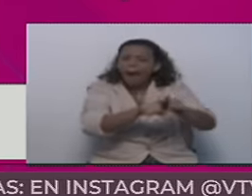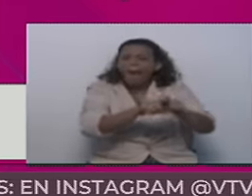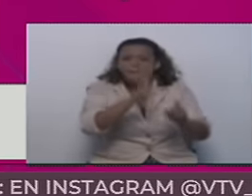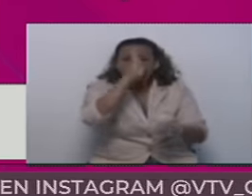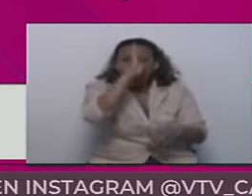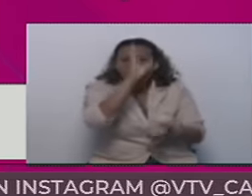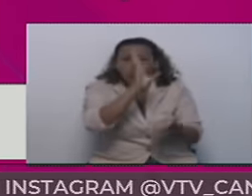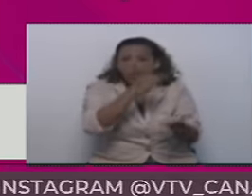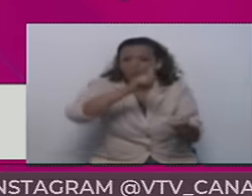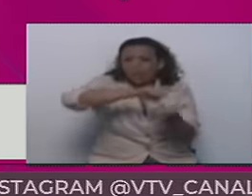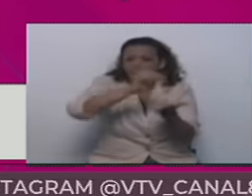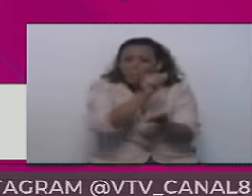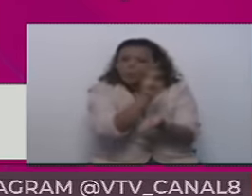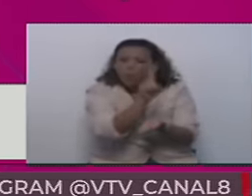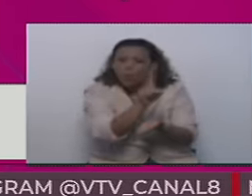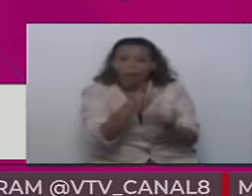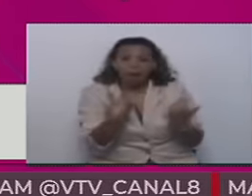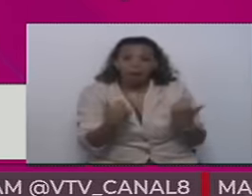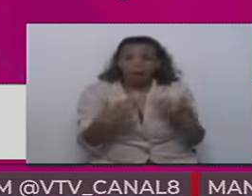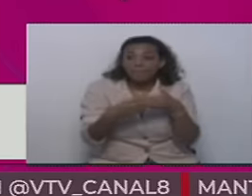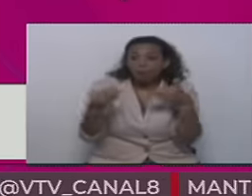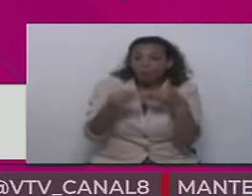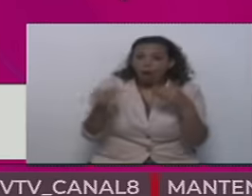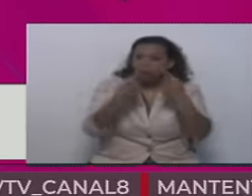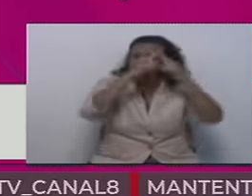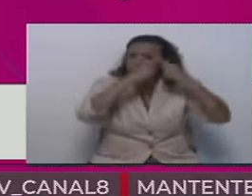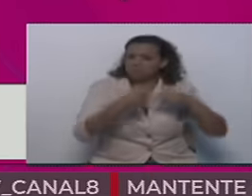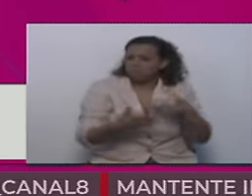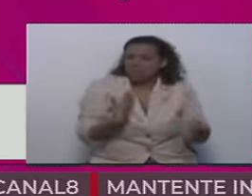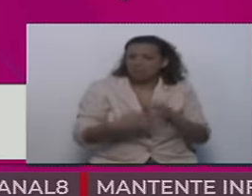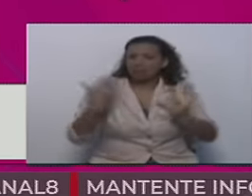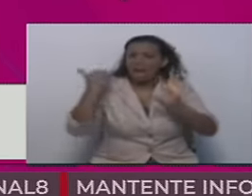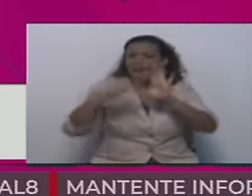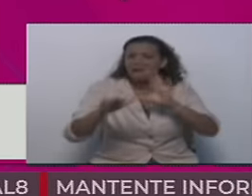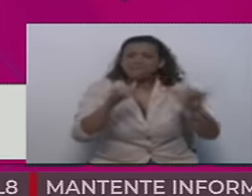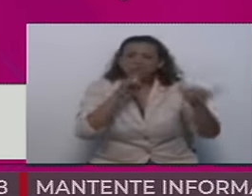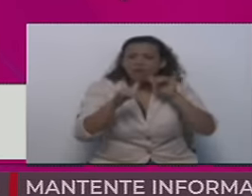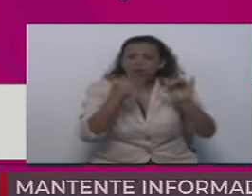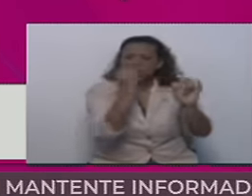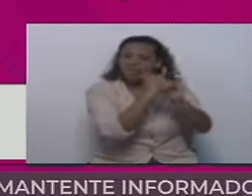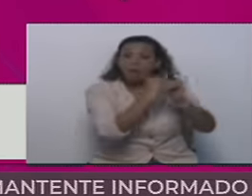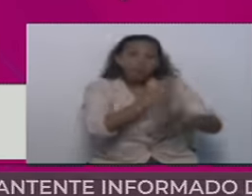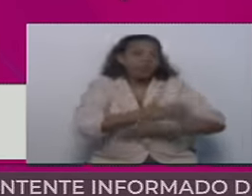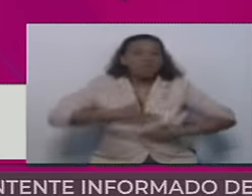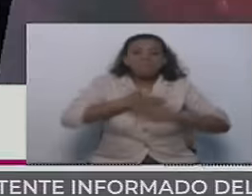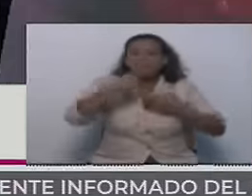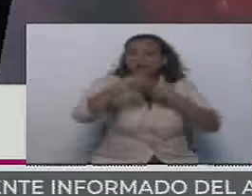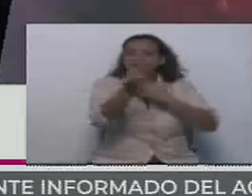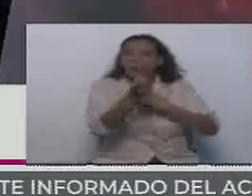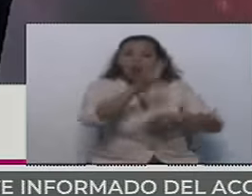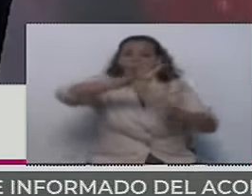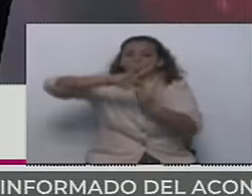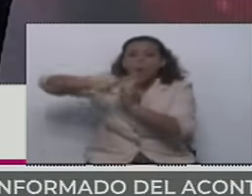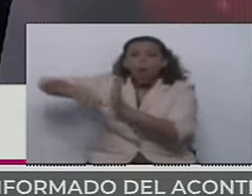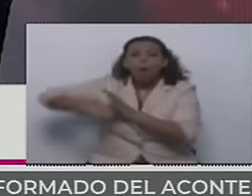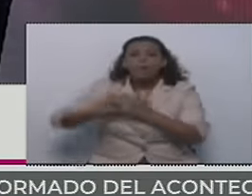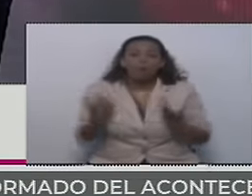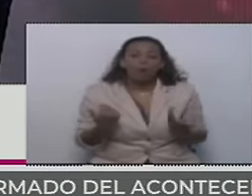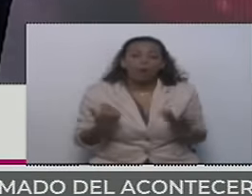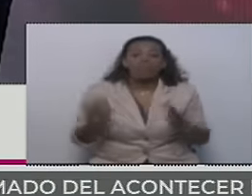paralelo. Entonces él saca las cifras que él le da la gana. Ah, porque vive cómodo afuera con lo que se robó en Primero